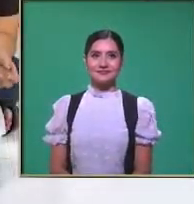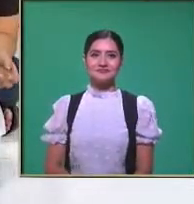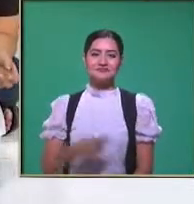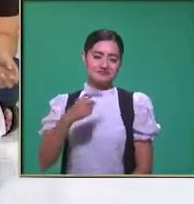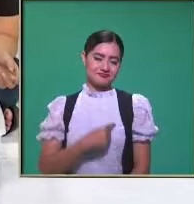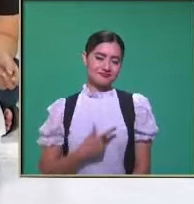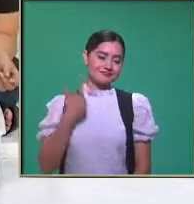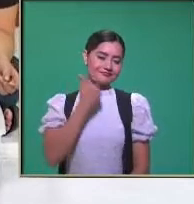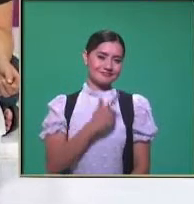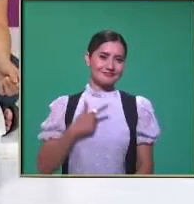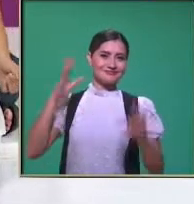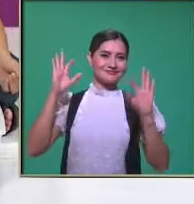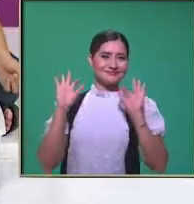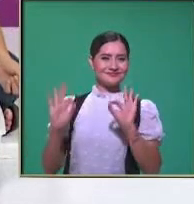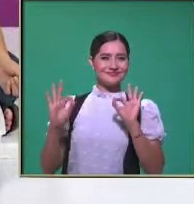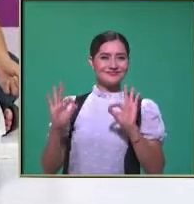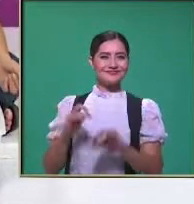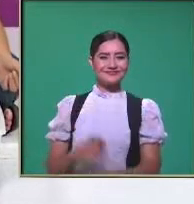mí.